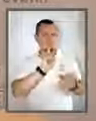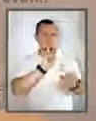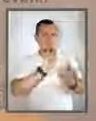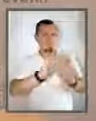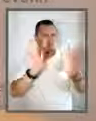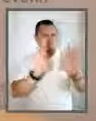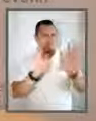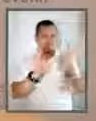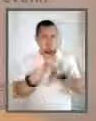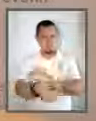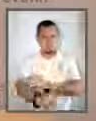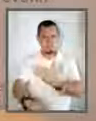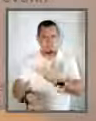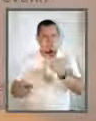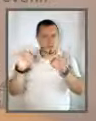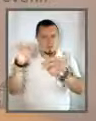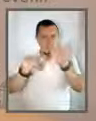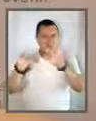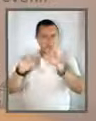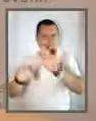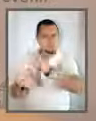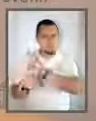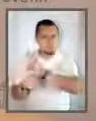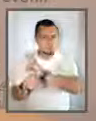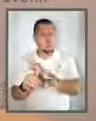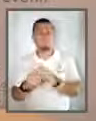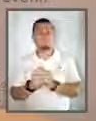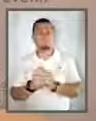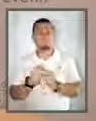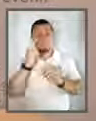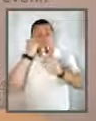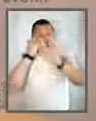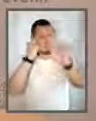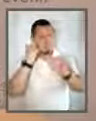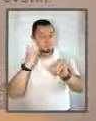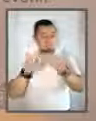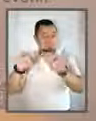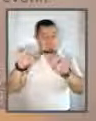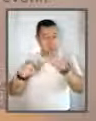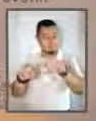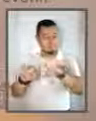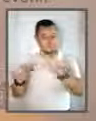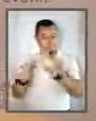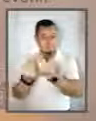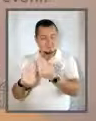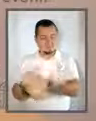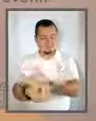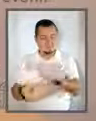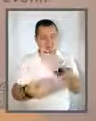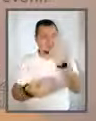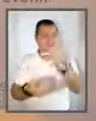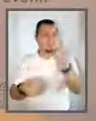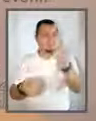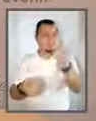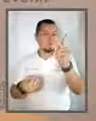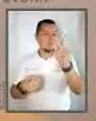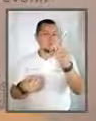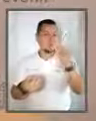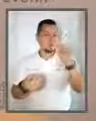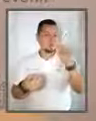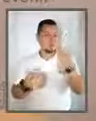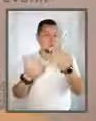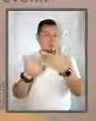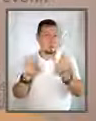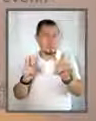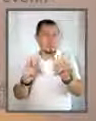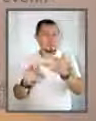prueba realizada en un laboratorio privado. Dicho laboratorio del Hospital Puerta de Hierro no tiene el aval